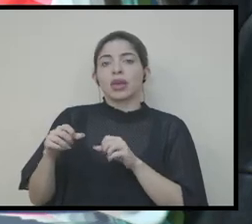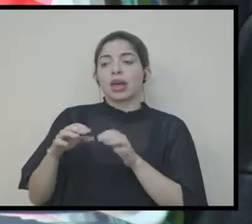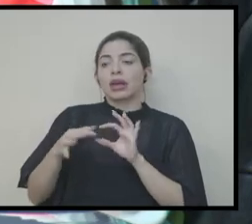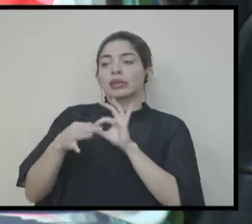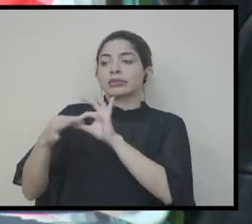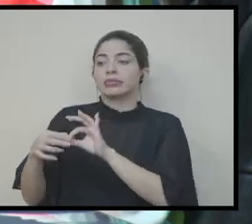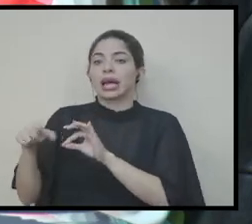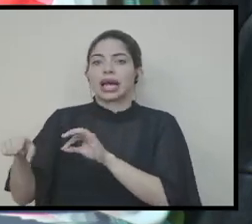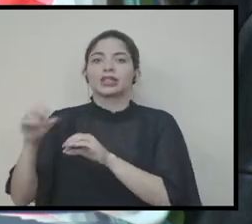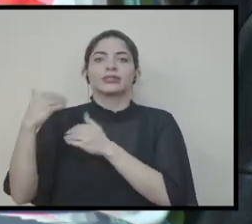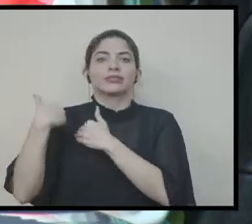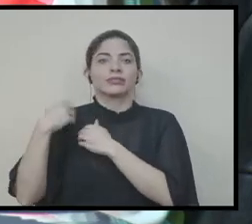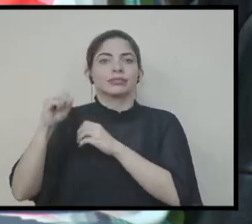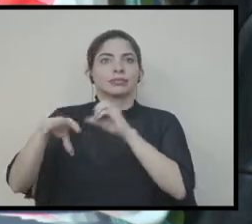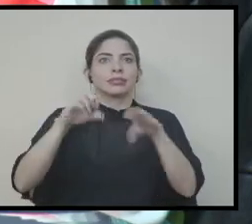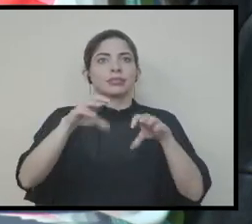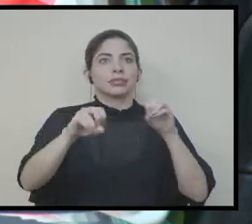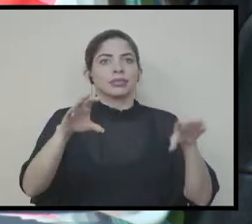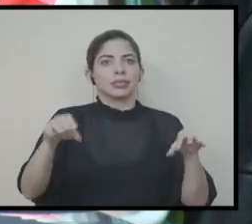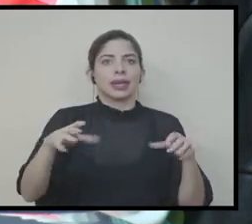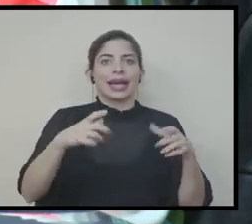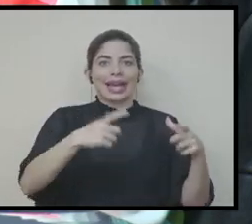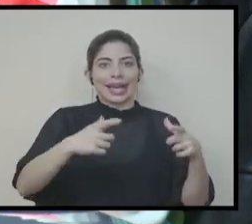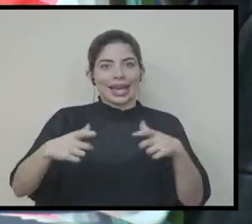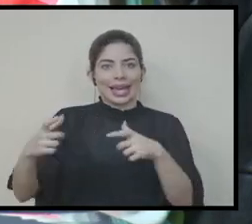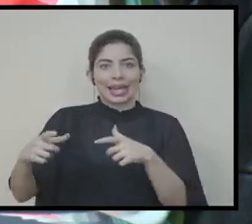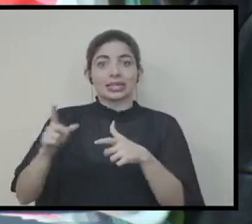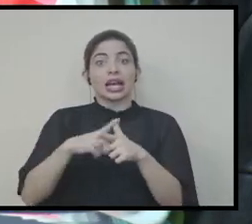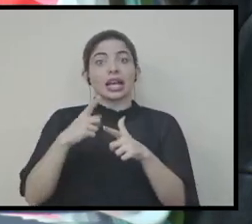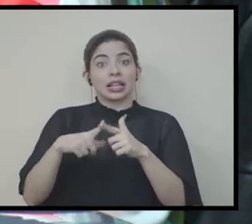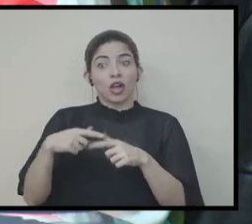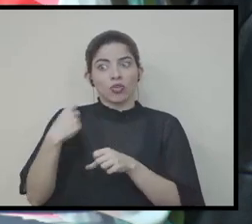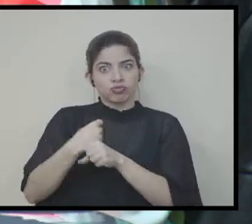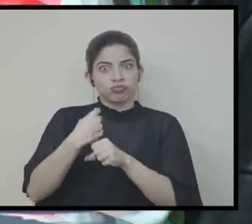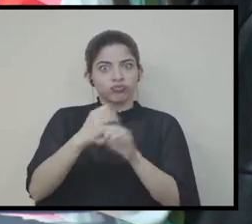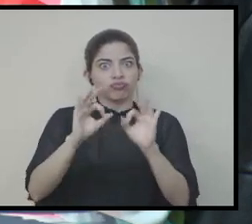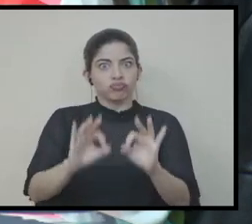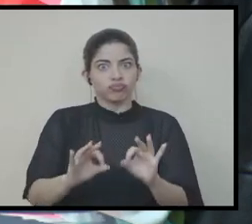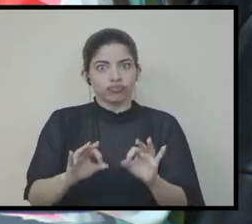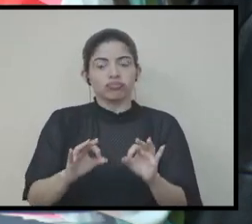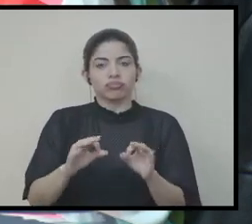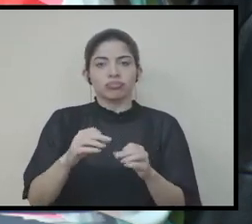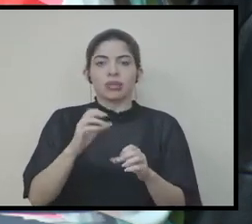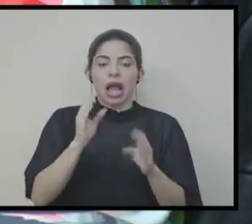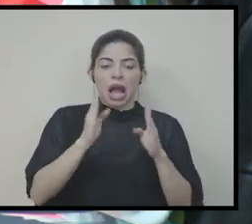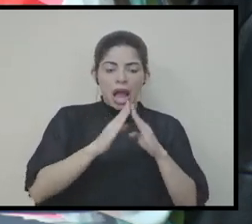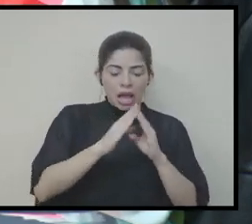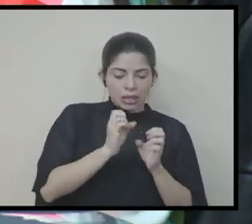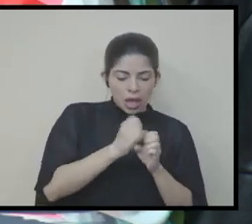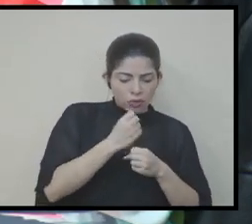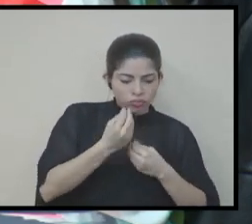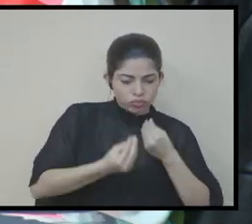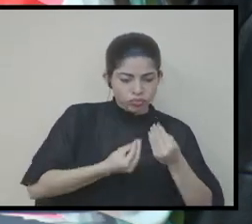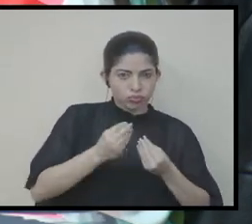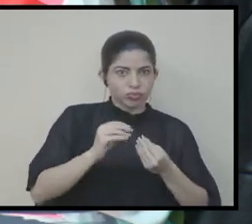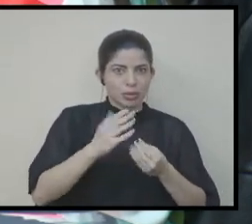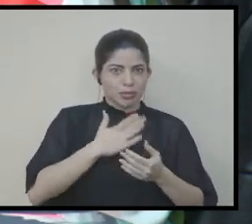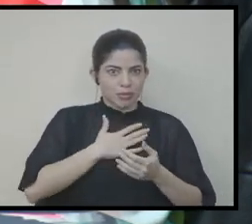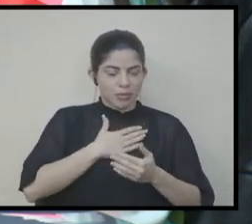y entregaran ellos los kits. Entonces efectivamente así los hacemos. Los hacemos pues de forma artesanal en la casa, como dice